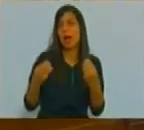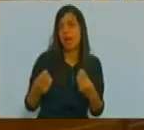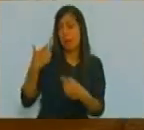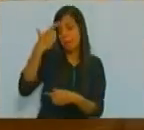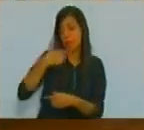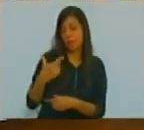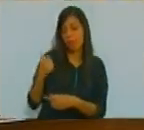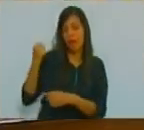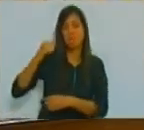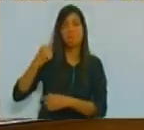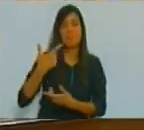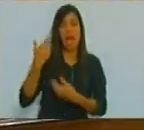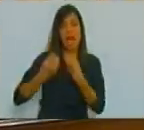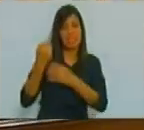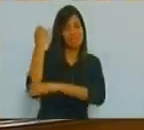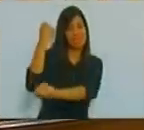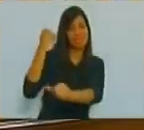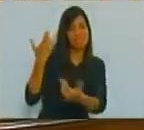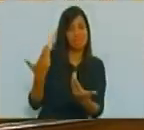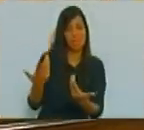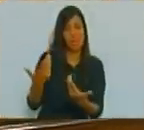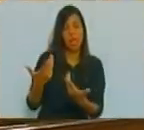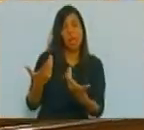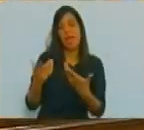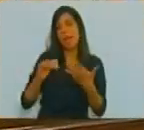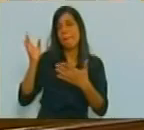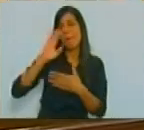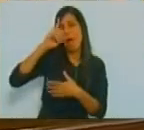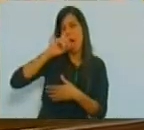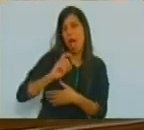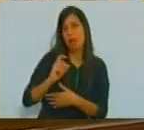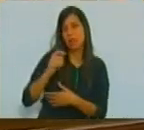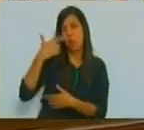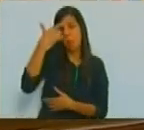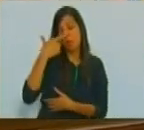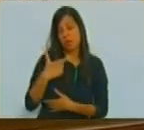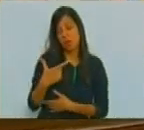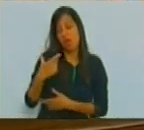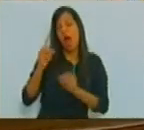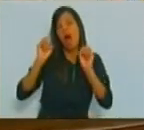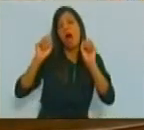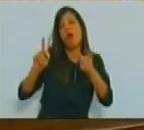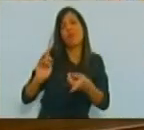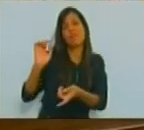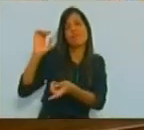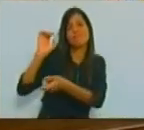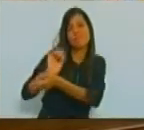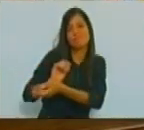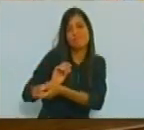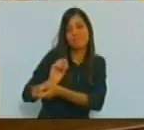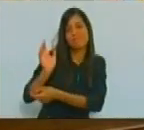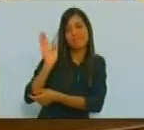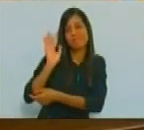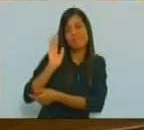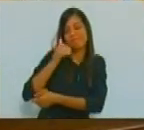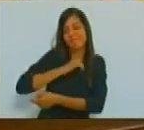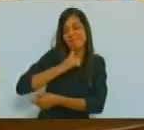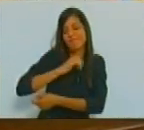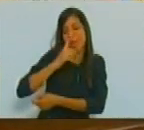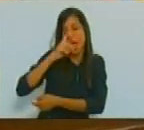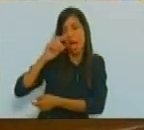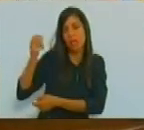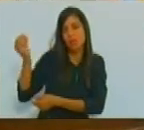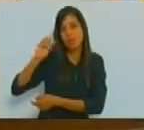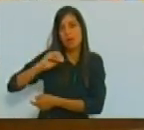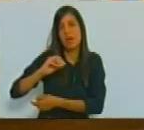delito la pena lo que hace generar un efecto de coacción y sería contrario entonces la formación del